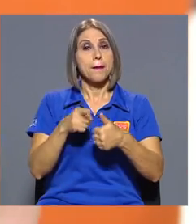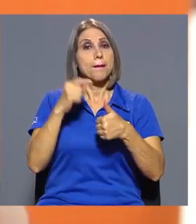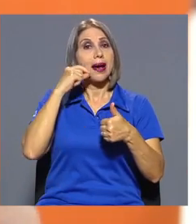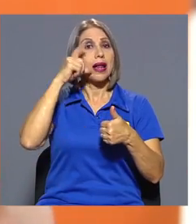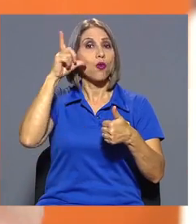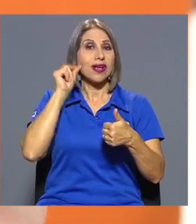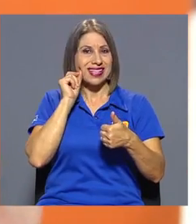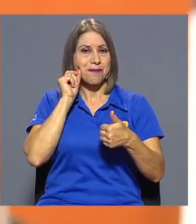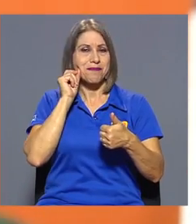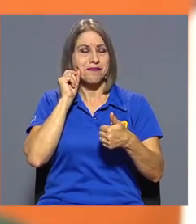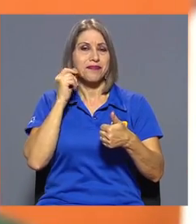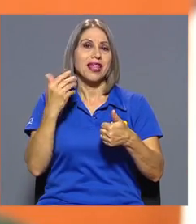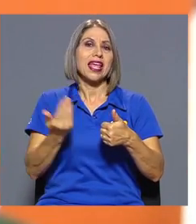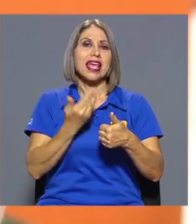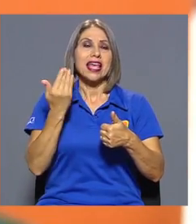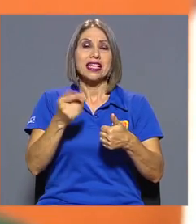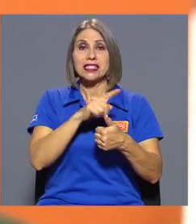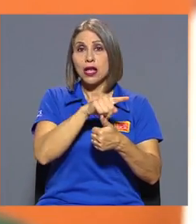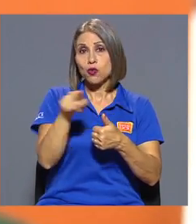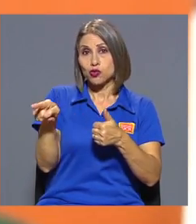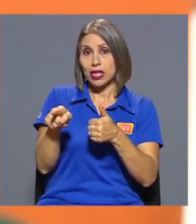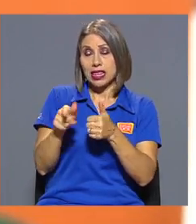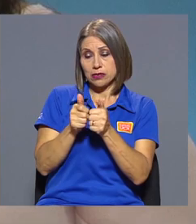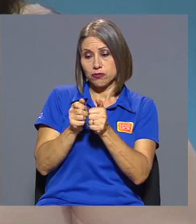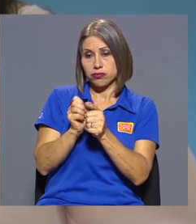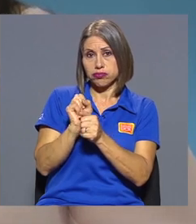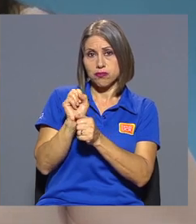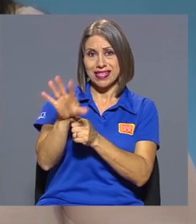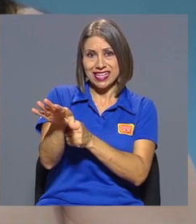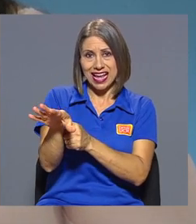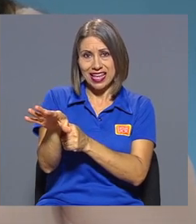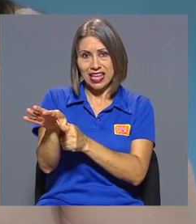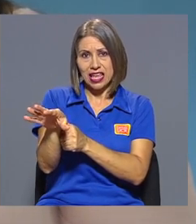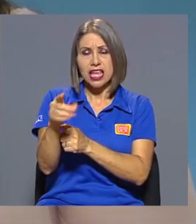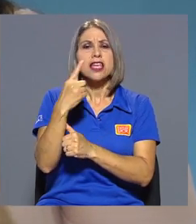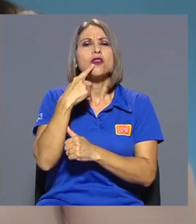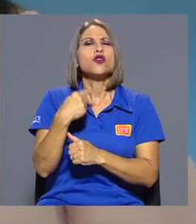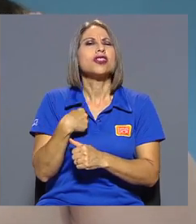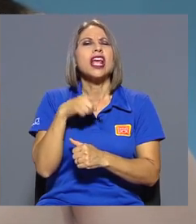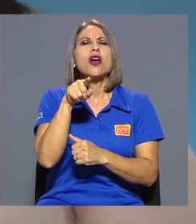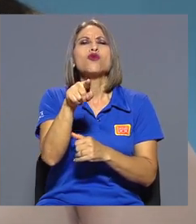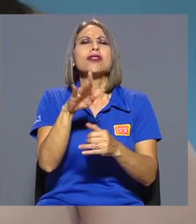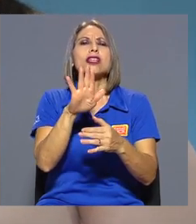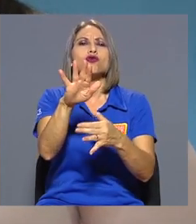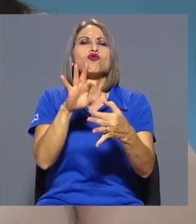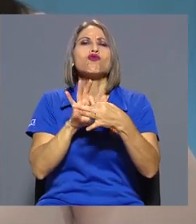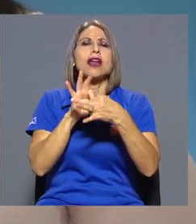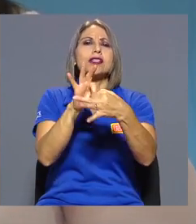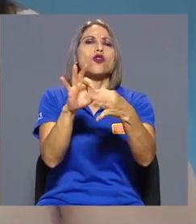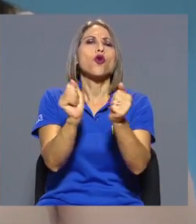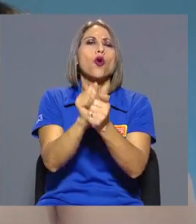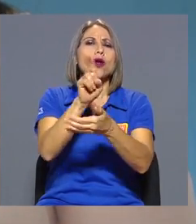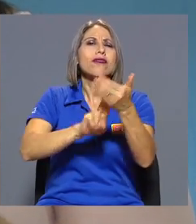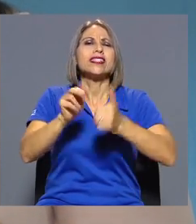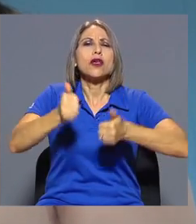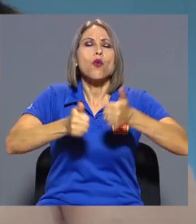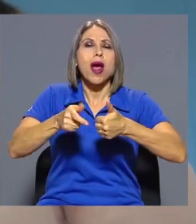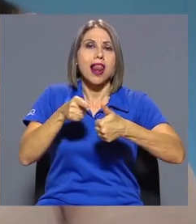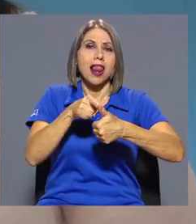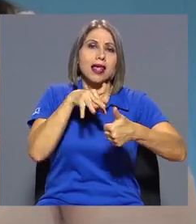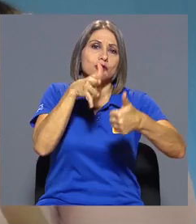Para WhatsApp, la idea es que envíen un mensaje y nos indiquen cuál es la relación que tienen con la universidad, ya sea